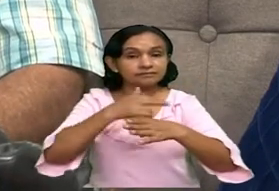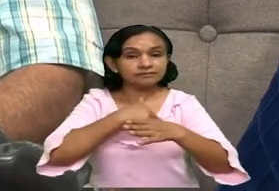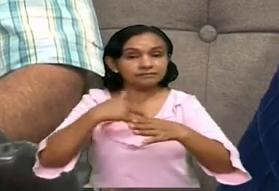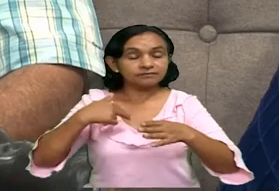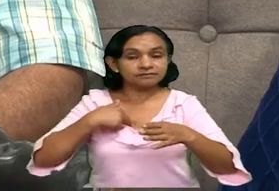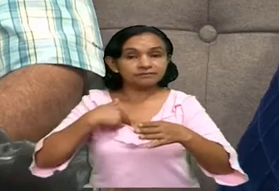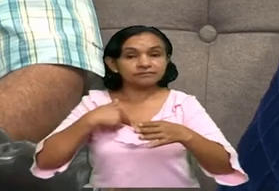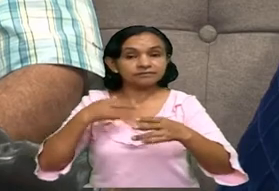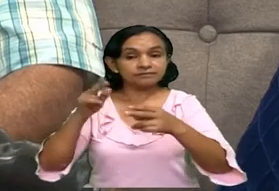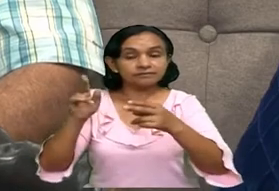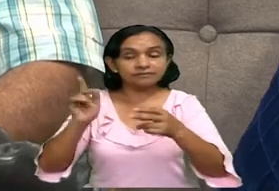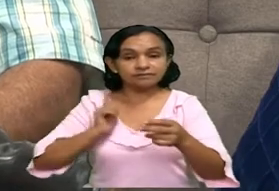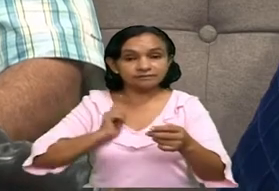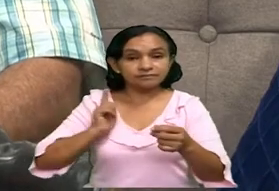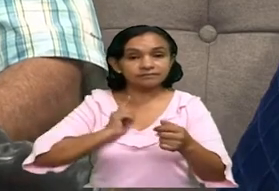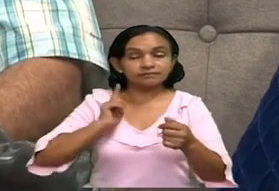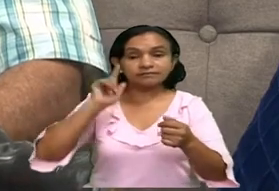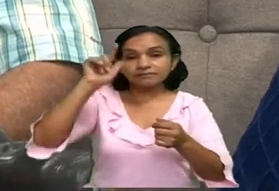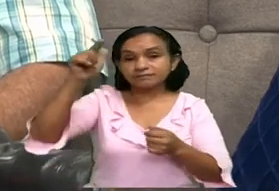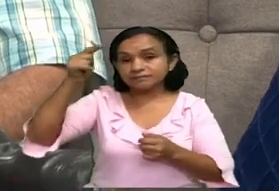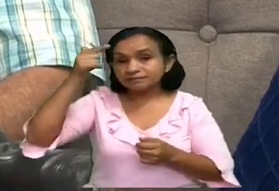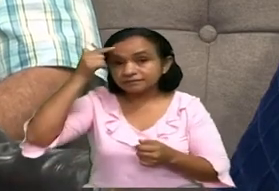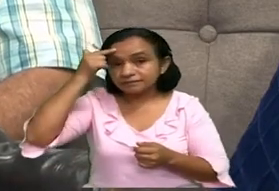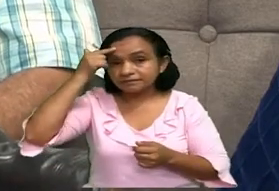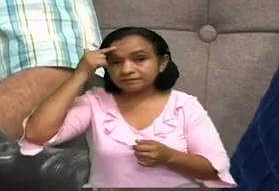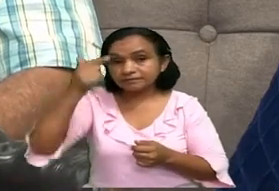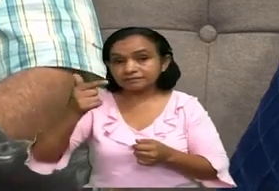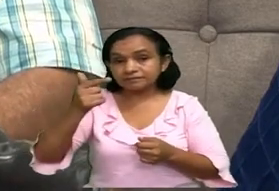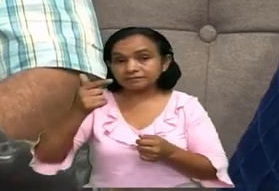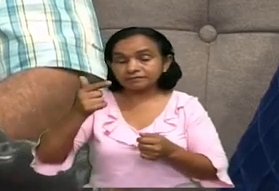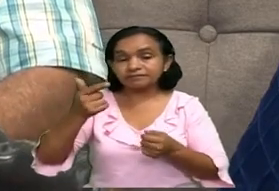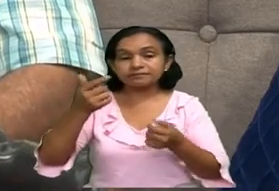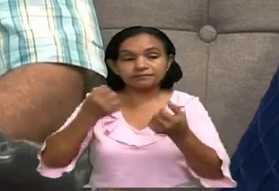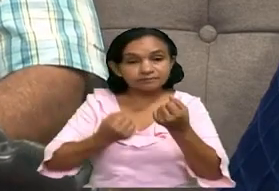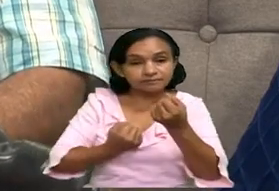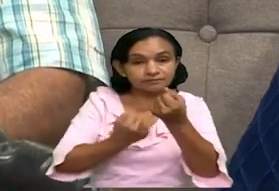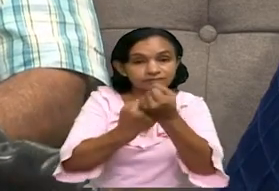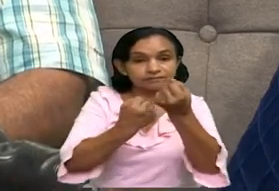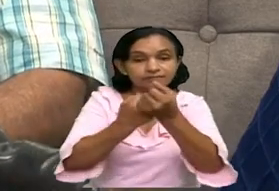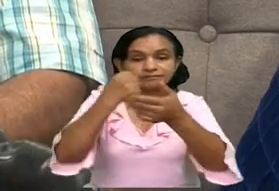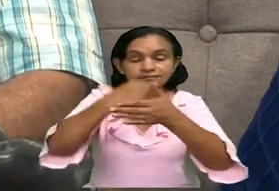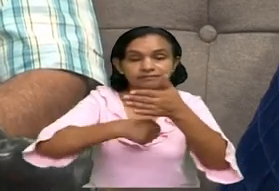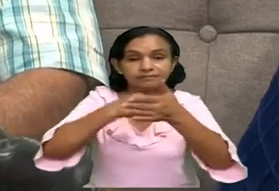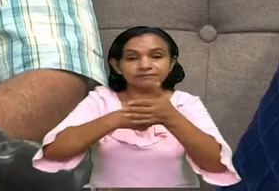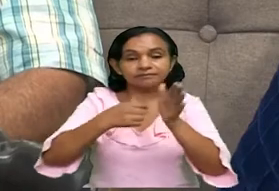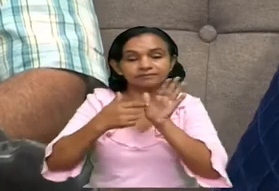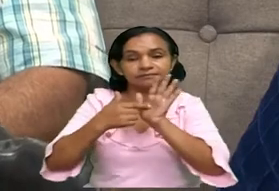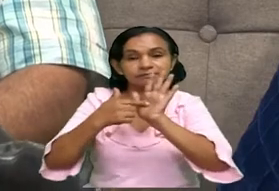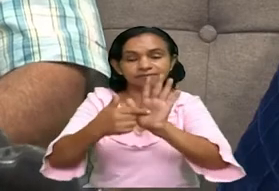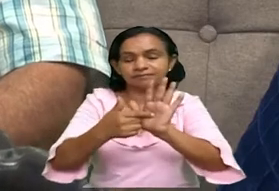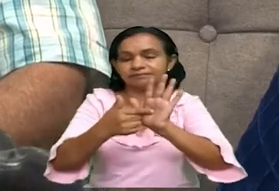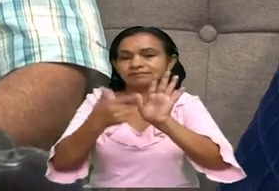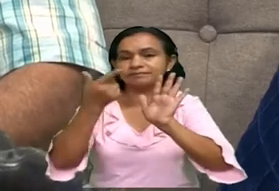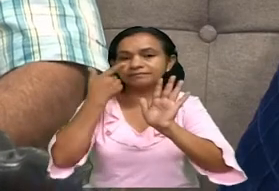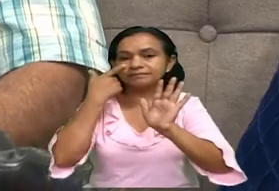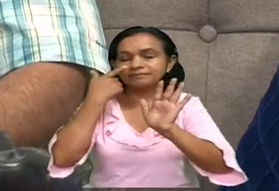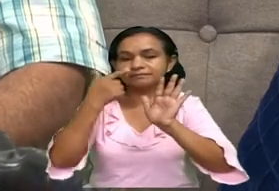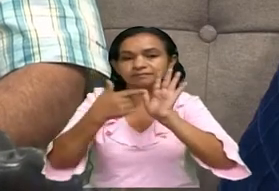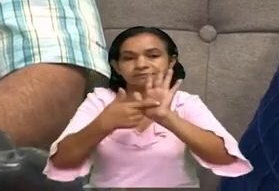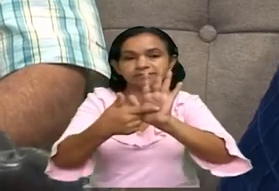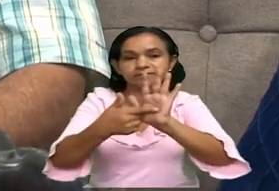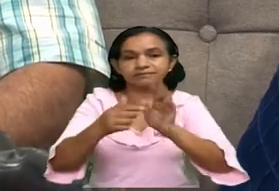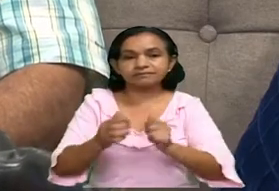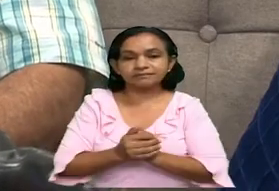el contar o no contar con un gobierno que respalde nuestro esfuerzo. Y te voy a poner un ejemplo.